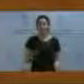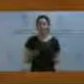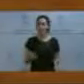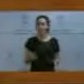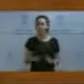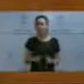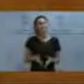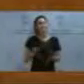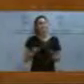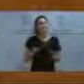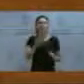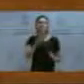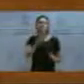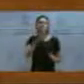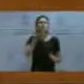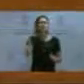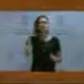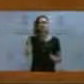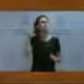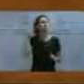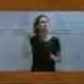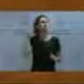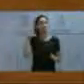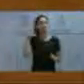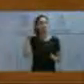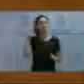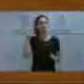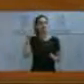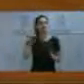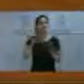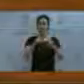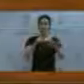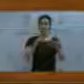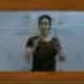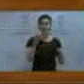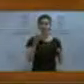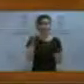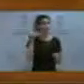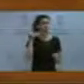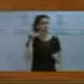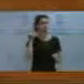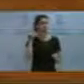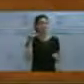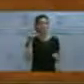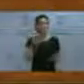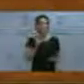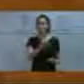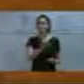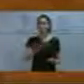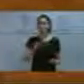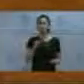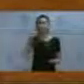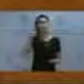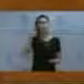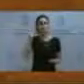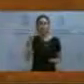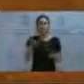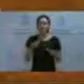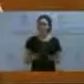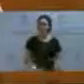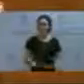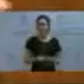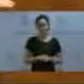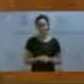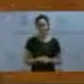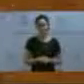gran país. Somos una gran región, una gran comunidad autónoma. Y lo